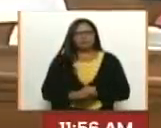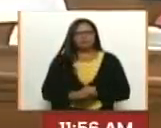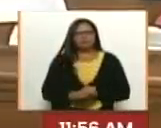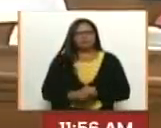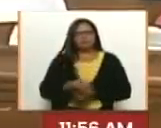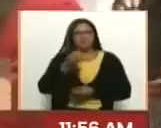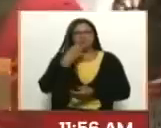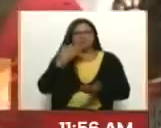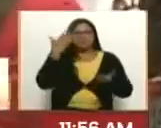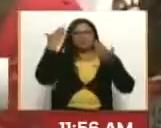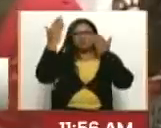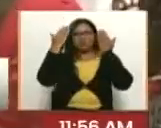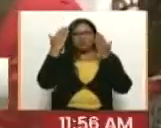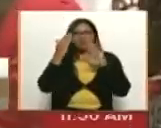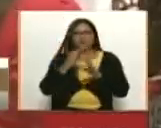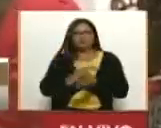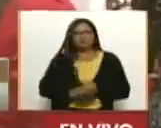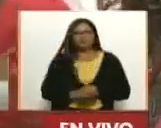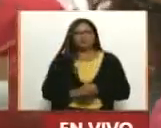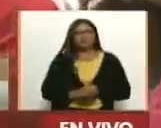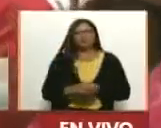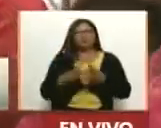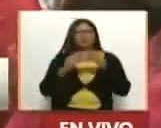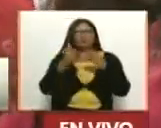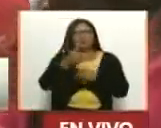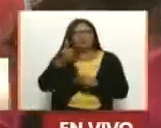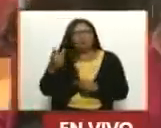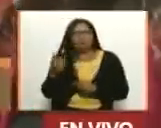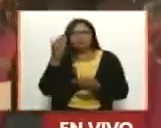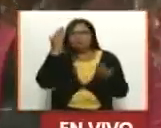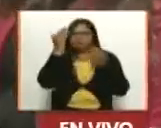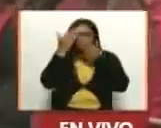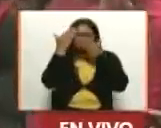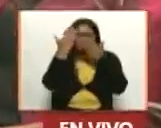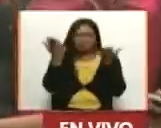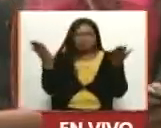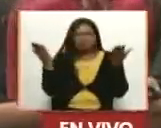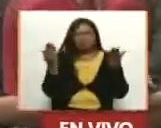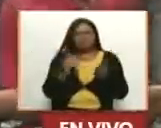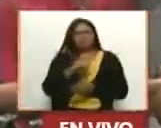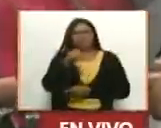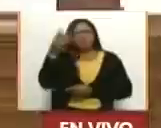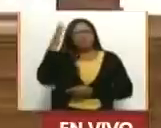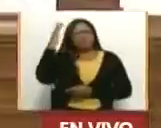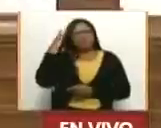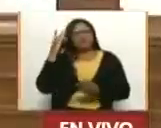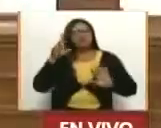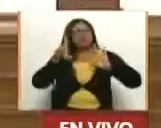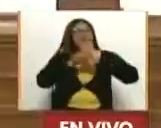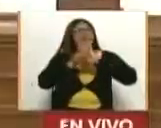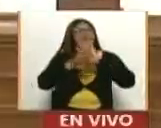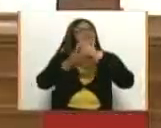saludarlo a todas y a todos. Ustedes saben que esta ley